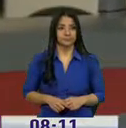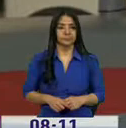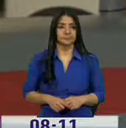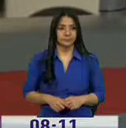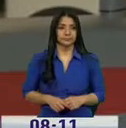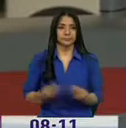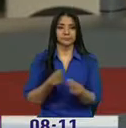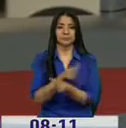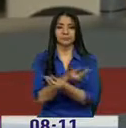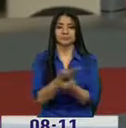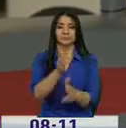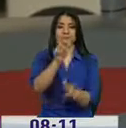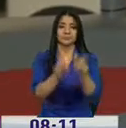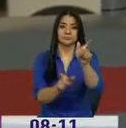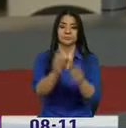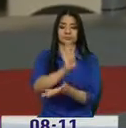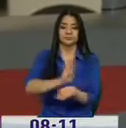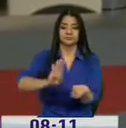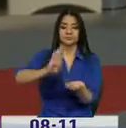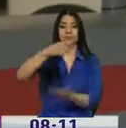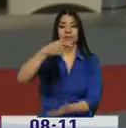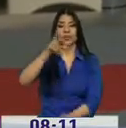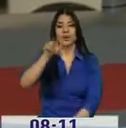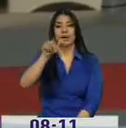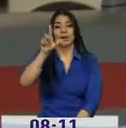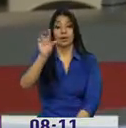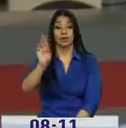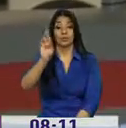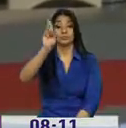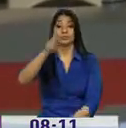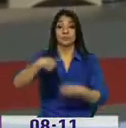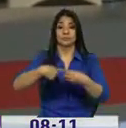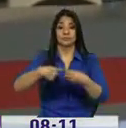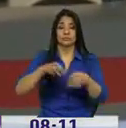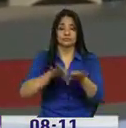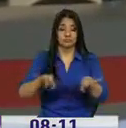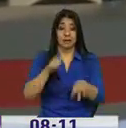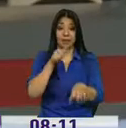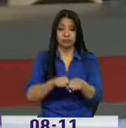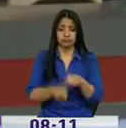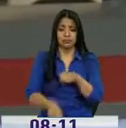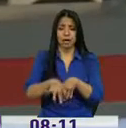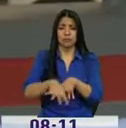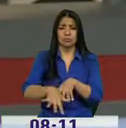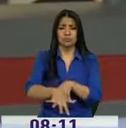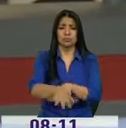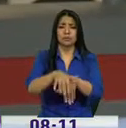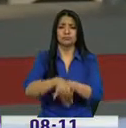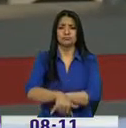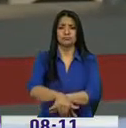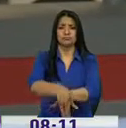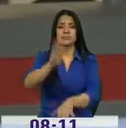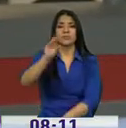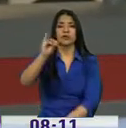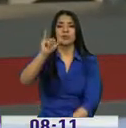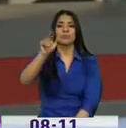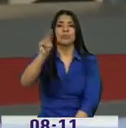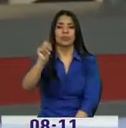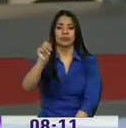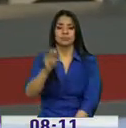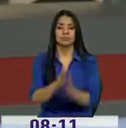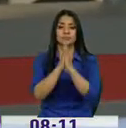Les contamos que moradores del sector de Guajaló, al sur de Quito, denuncian una fuga de agua que por varias semanas permanece en la calle Borbón.